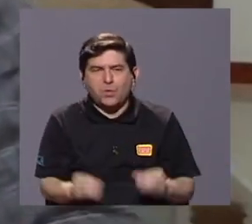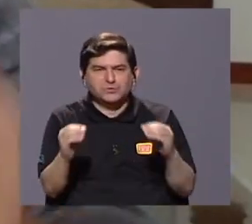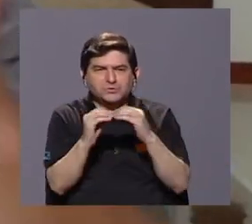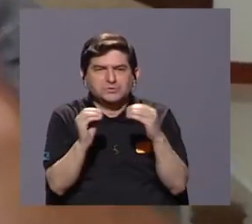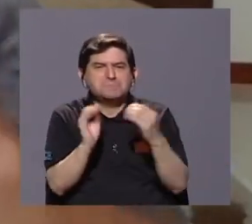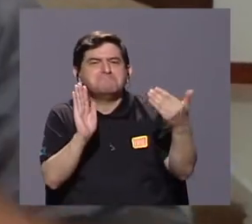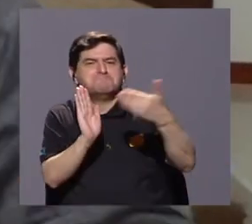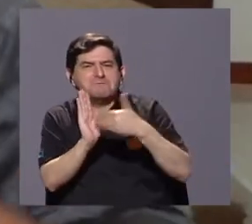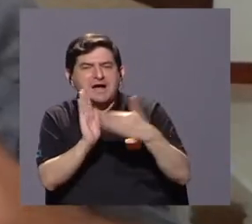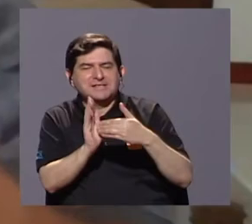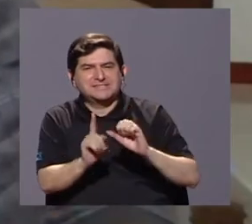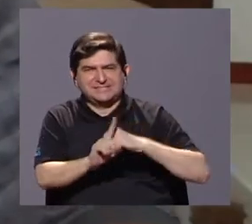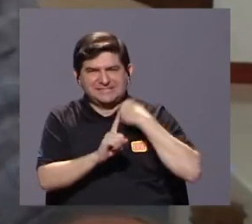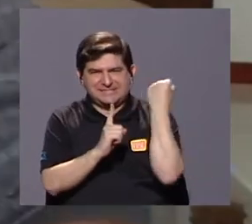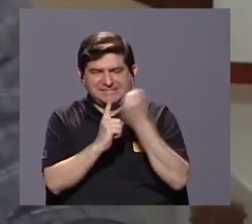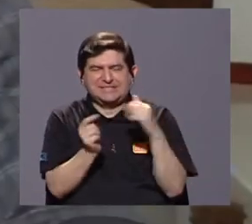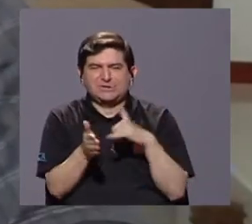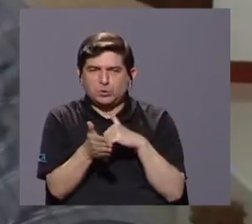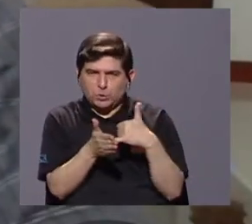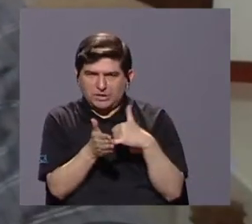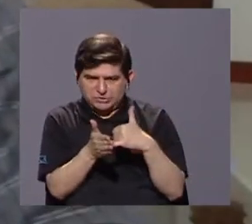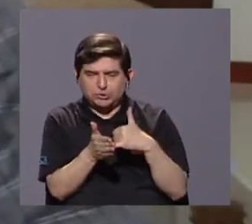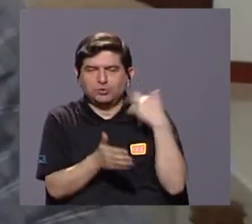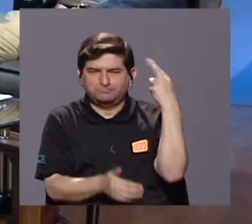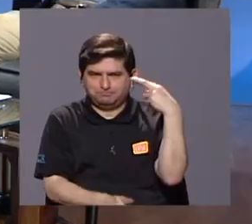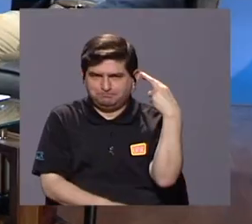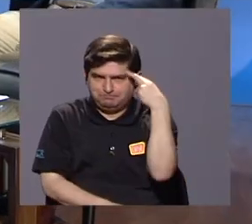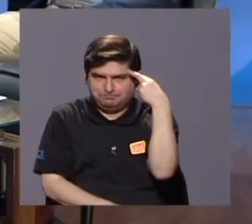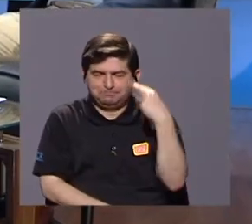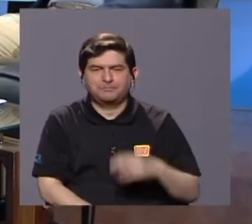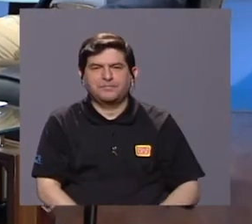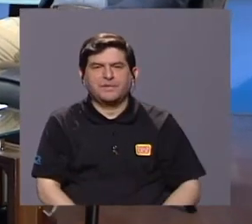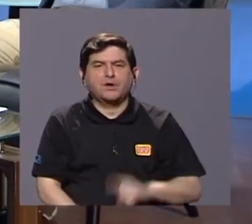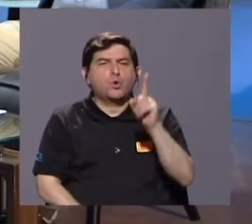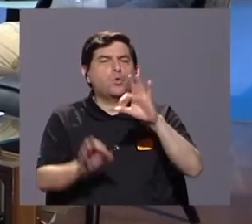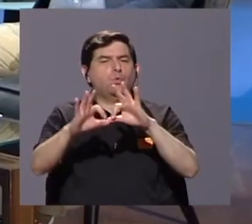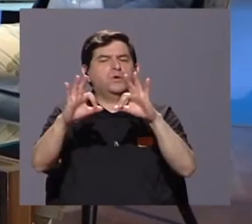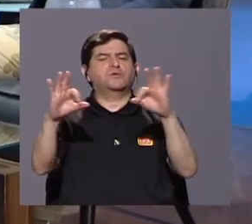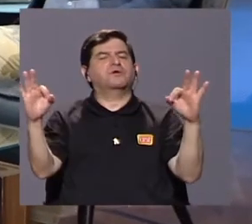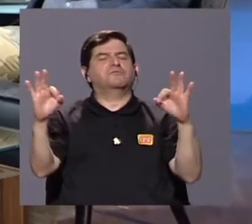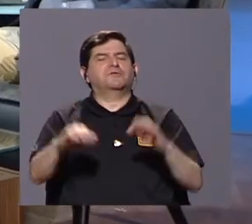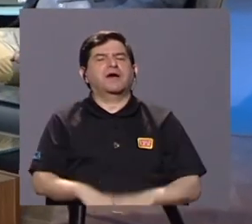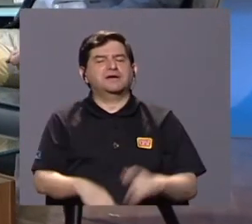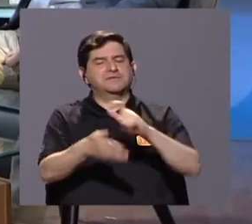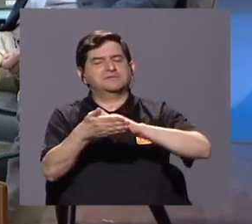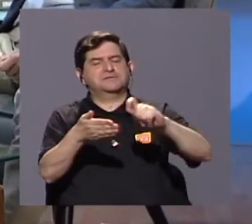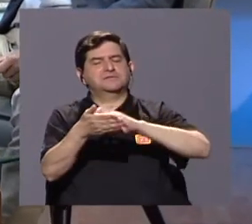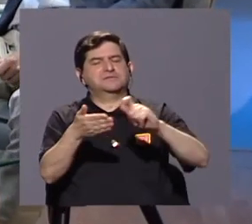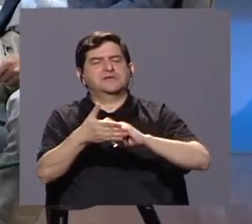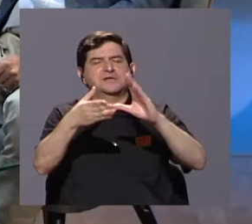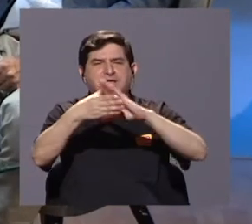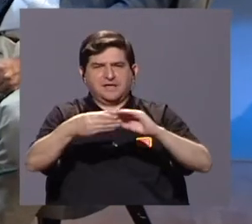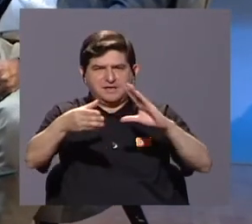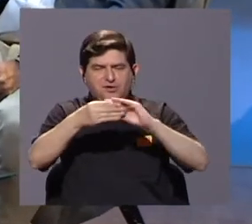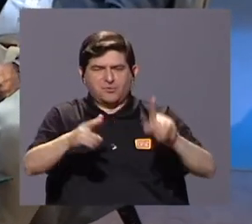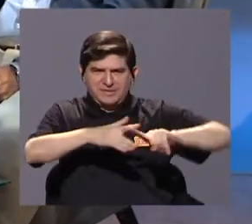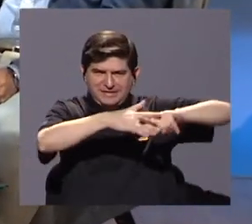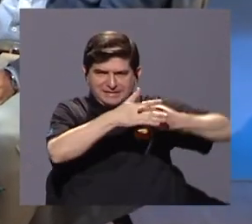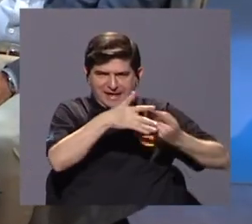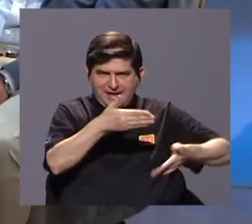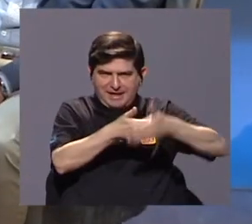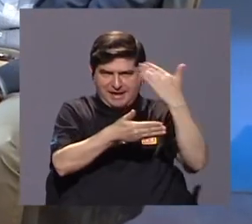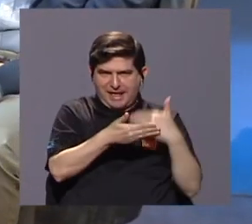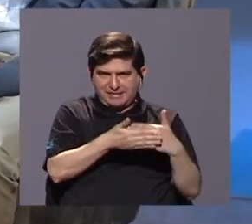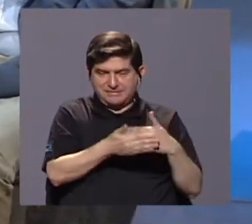les afecta por su condición de vulnerabilidad. Hay una frase en ese escrito que comentamos en la introducción, una